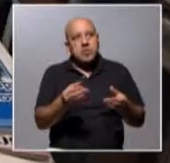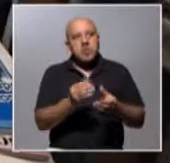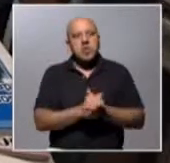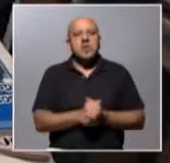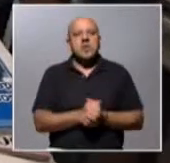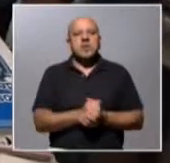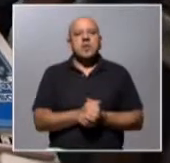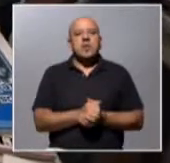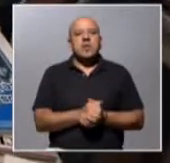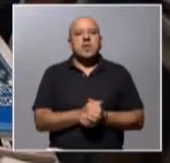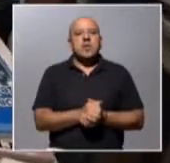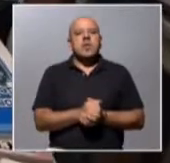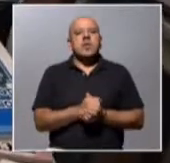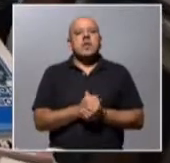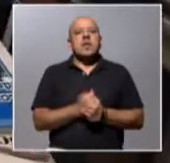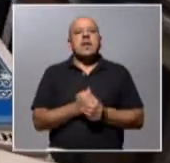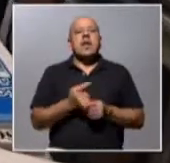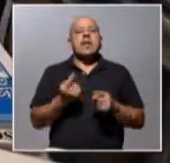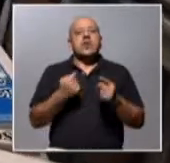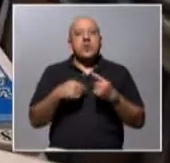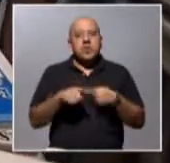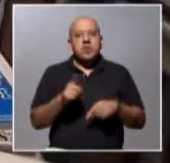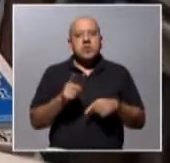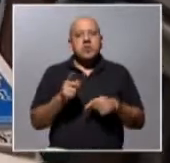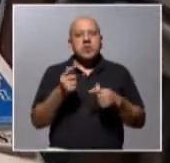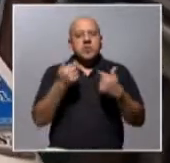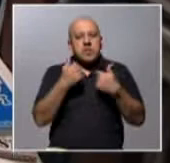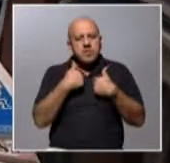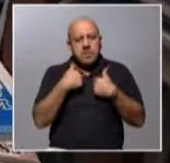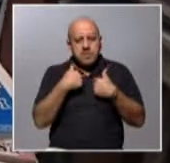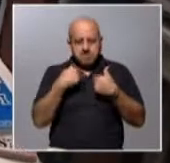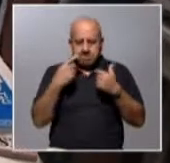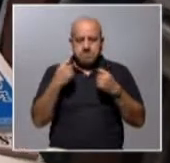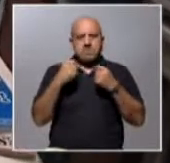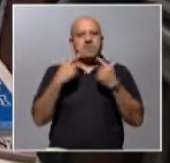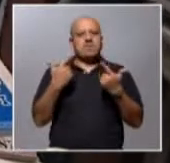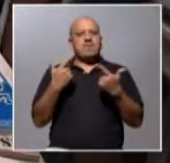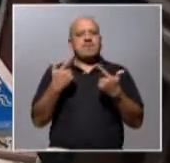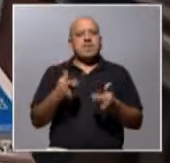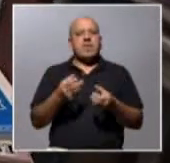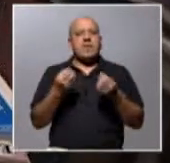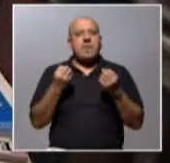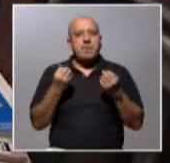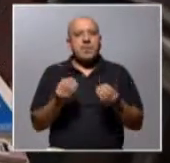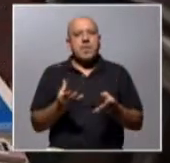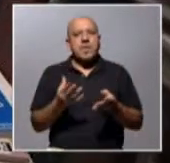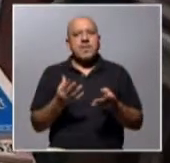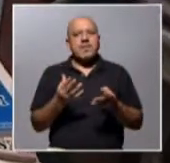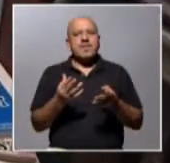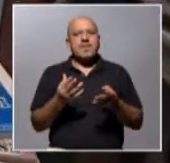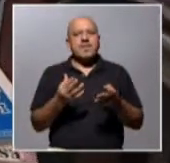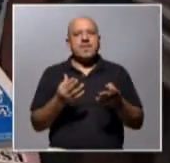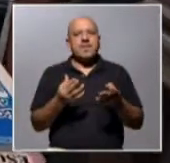Para mí esto fue muy impactante porque fue la comprobación total de que